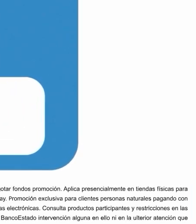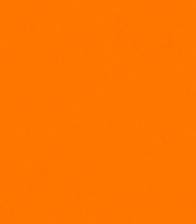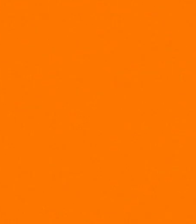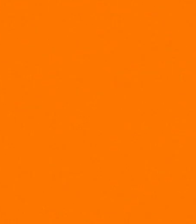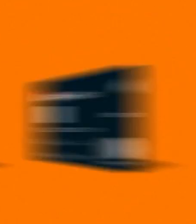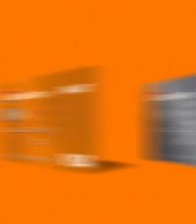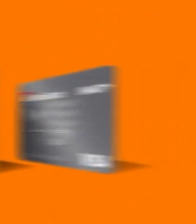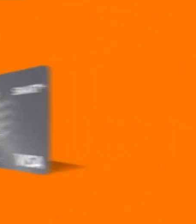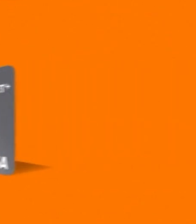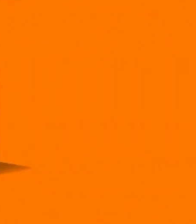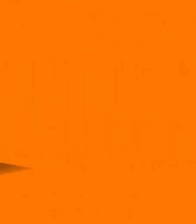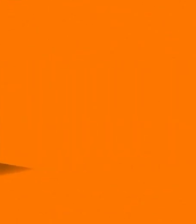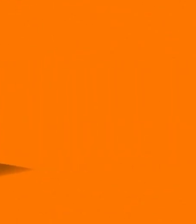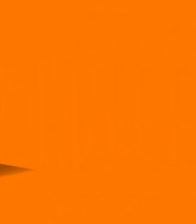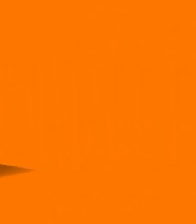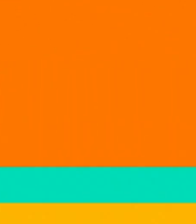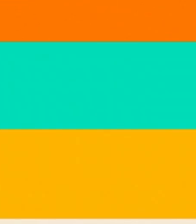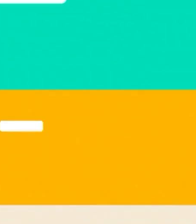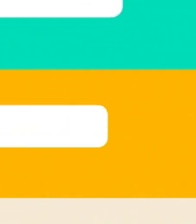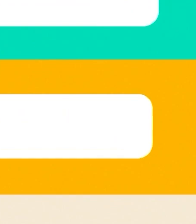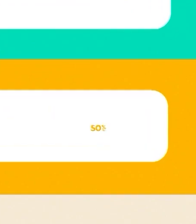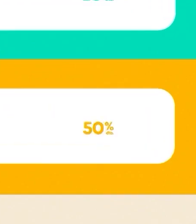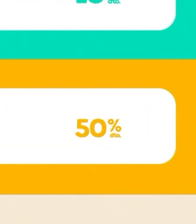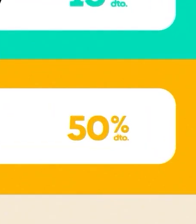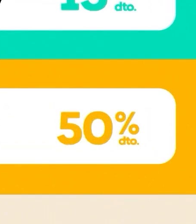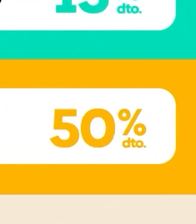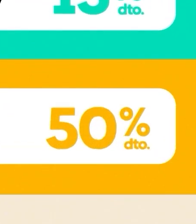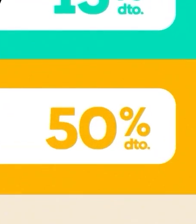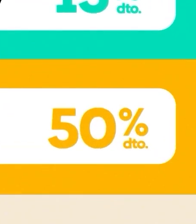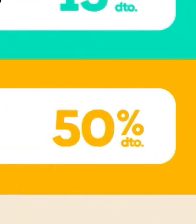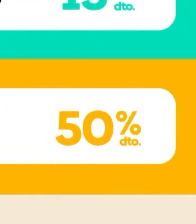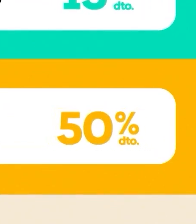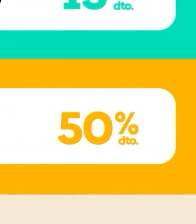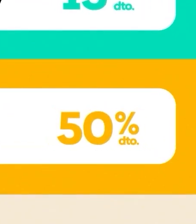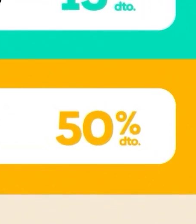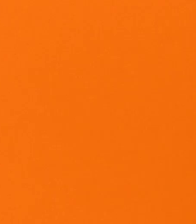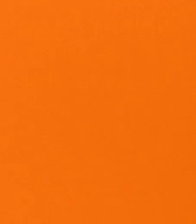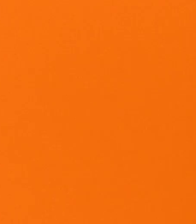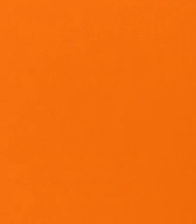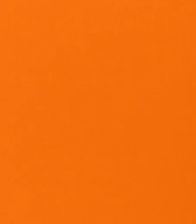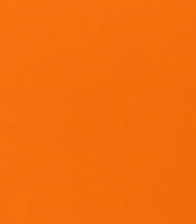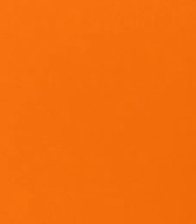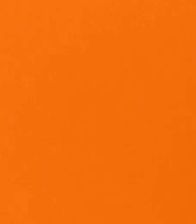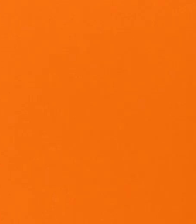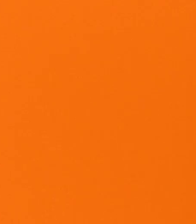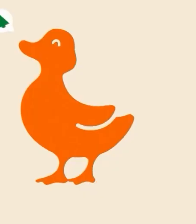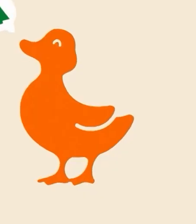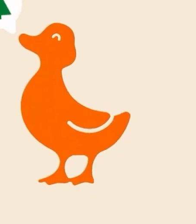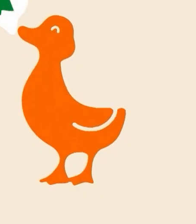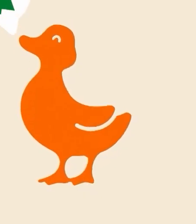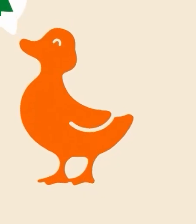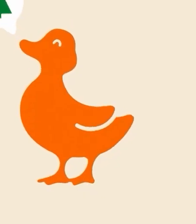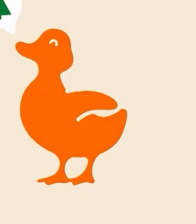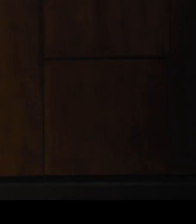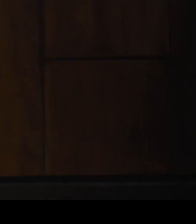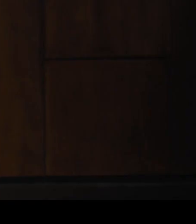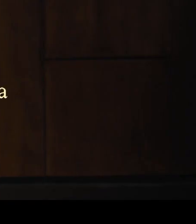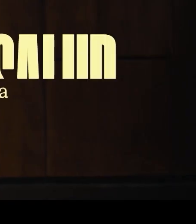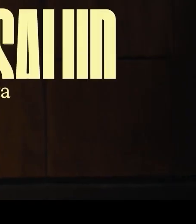Simi. Descubre más en bancoestado.cl, porque los beneficios son para todos y para cada uno. Banco